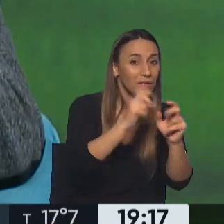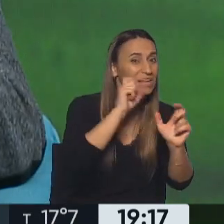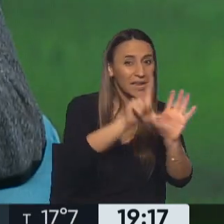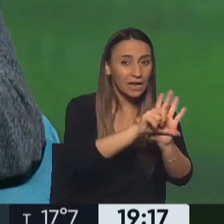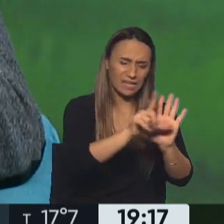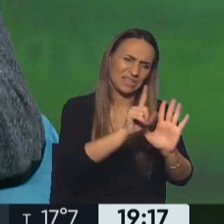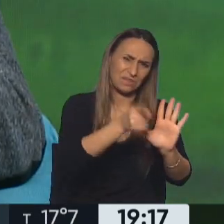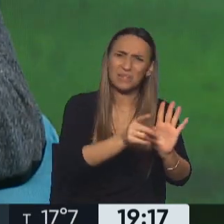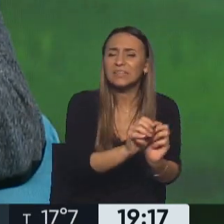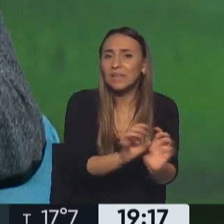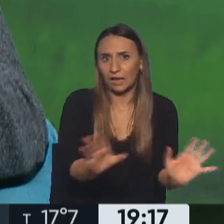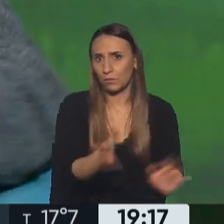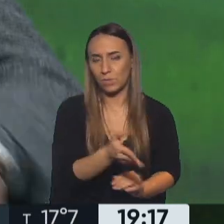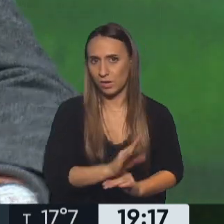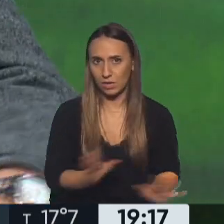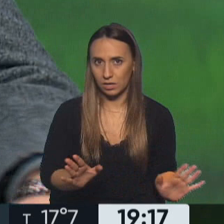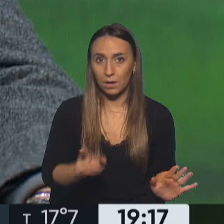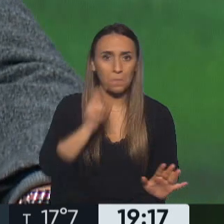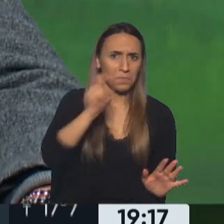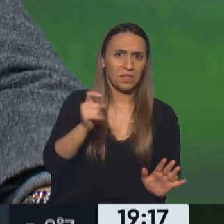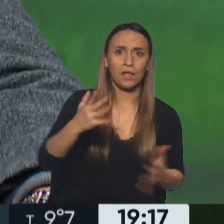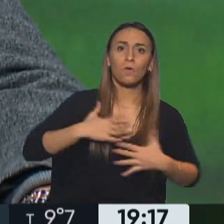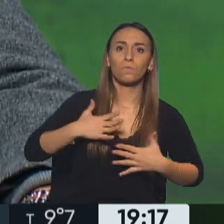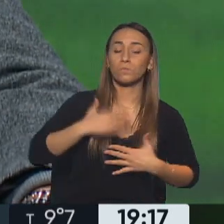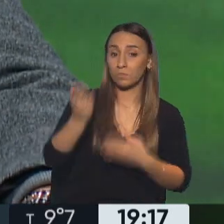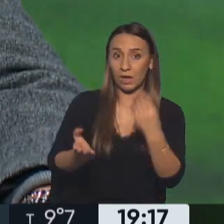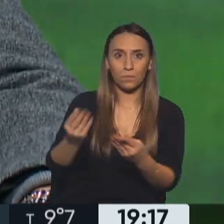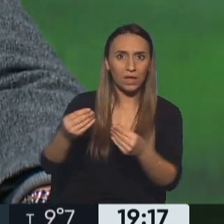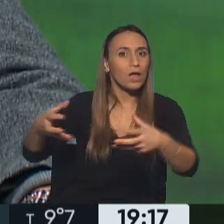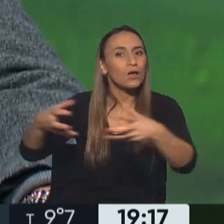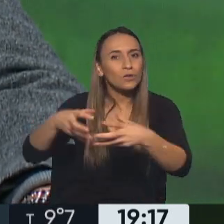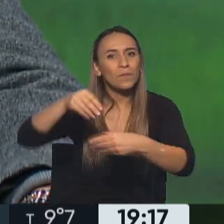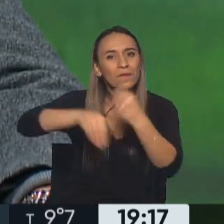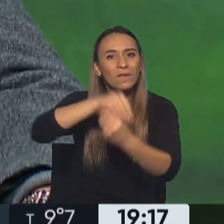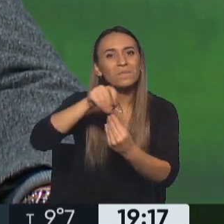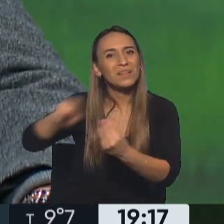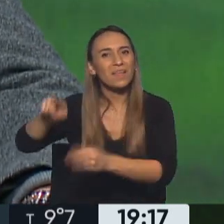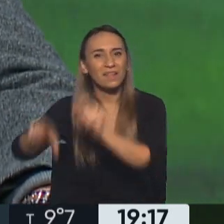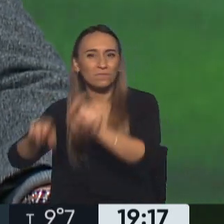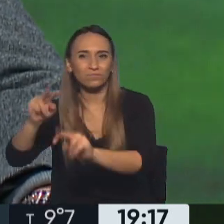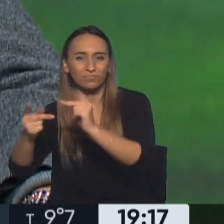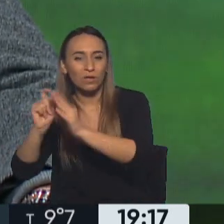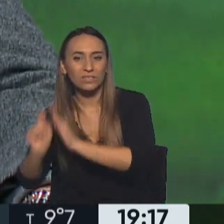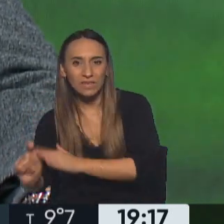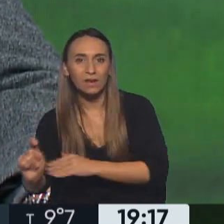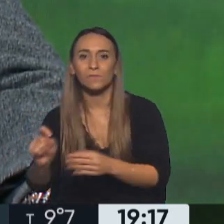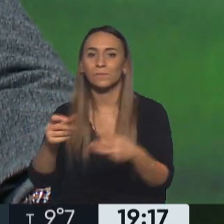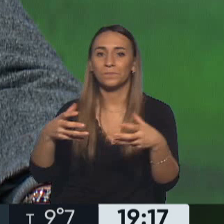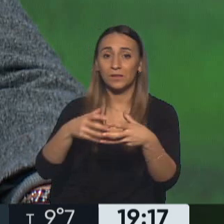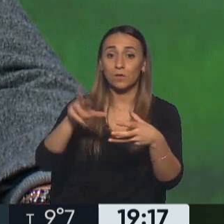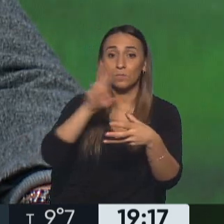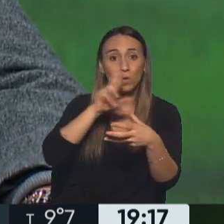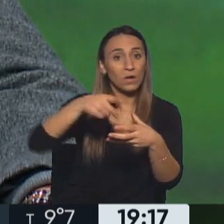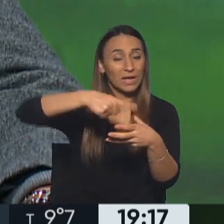profundamente inhumana porque recordemos que eran el colectivo de familiares de lara sanjuán un colectivo integrado por mujeres